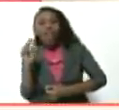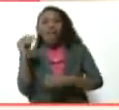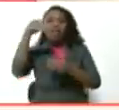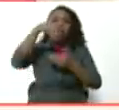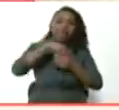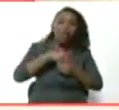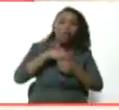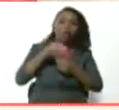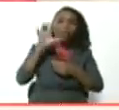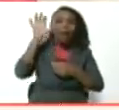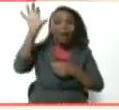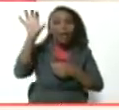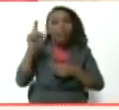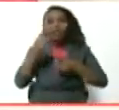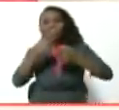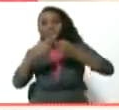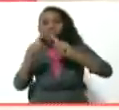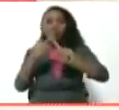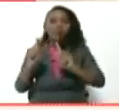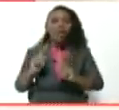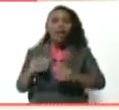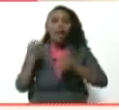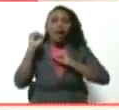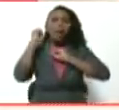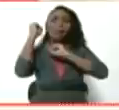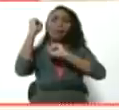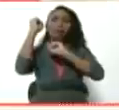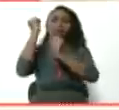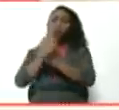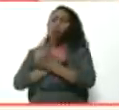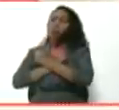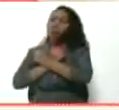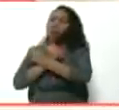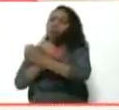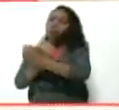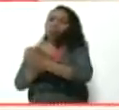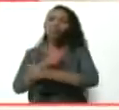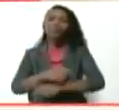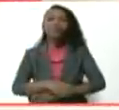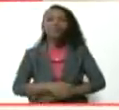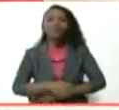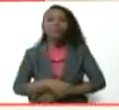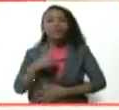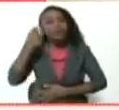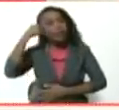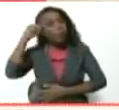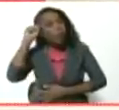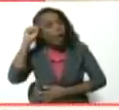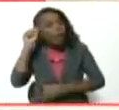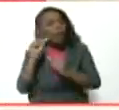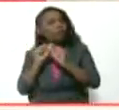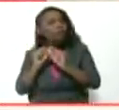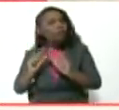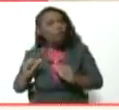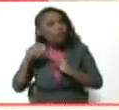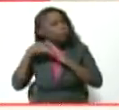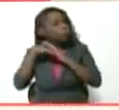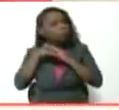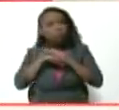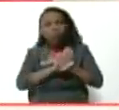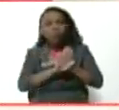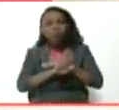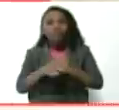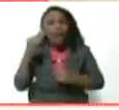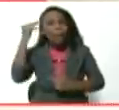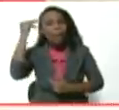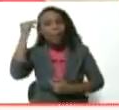país. Las manifestaciones de amor, de recuerdo permanente de la